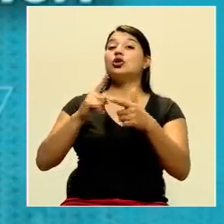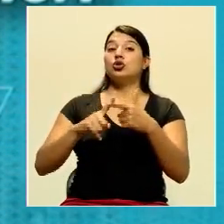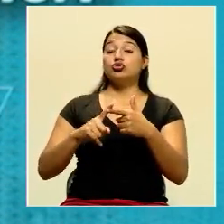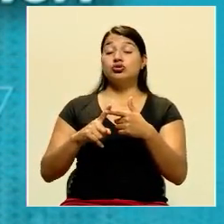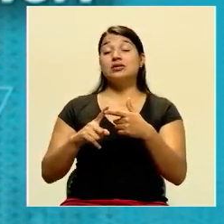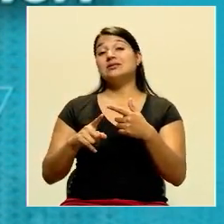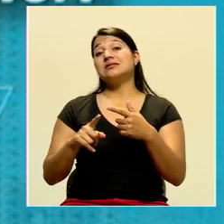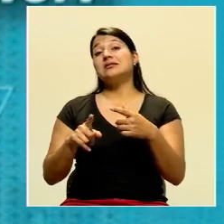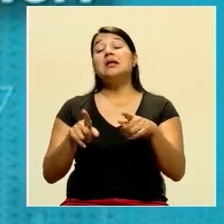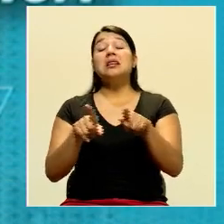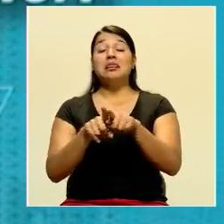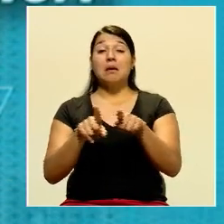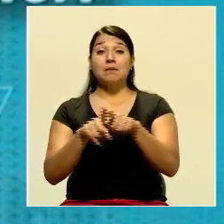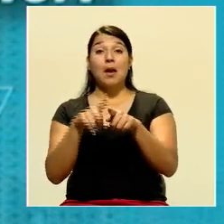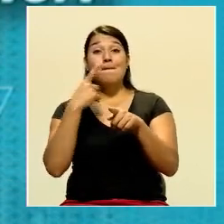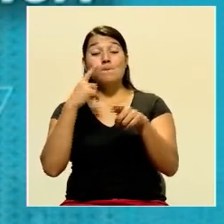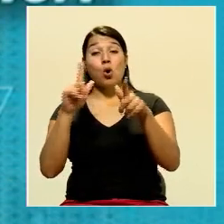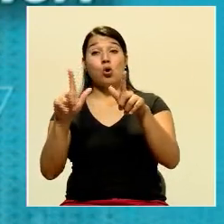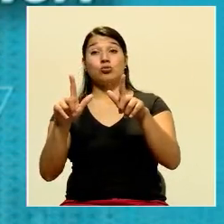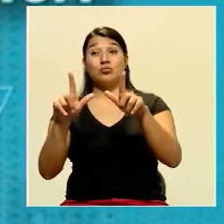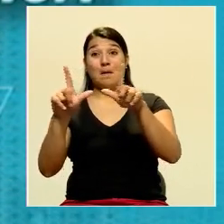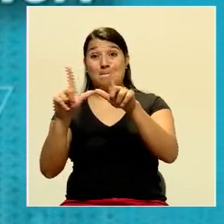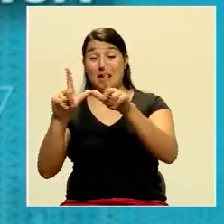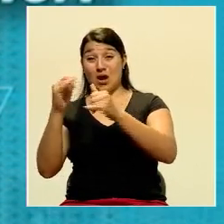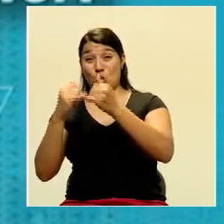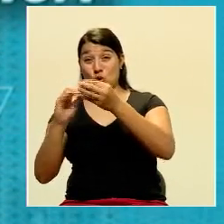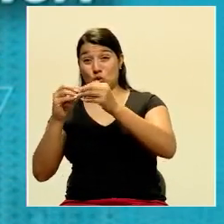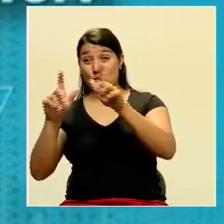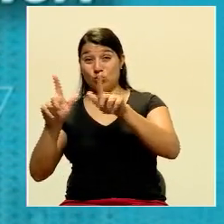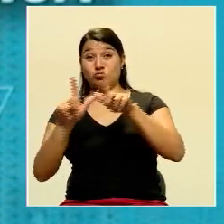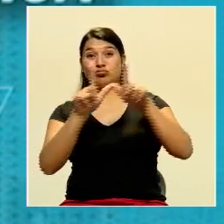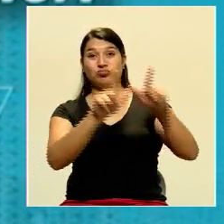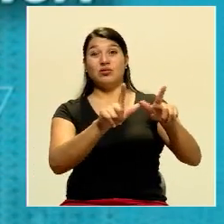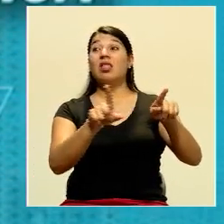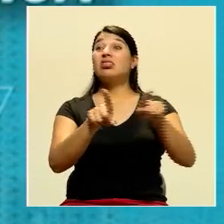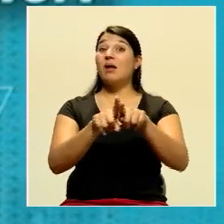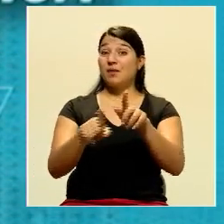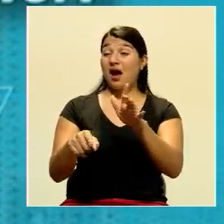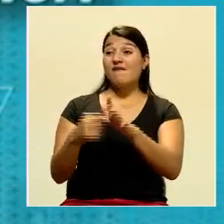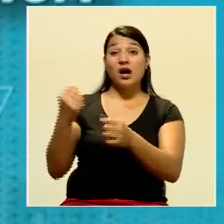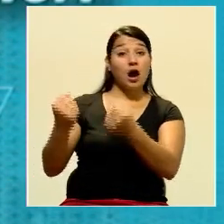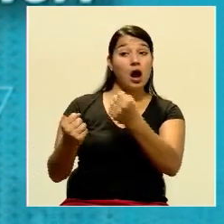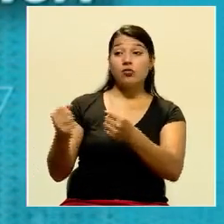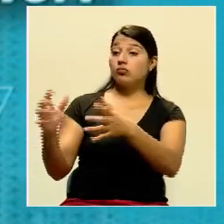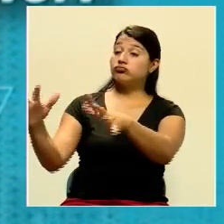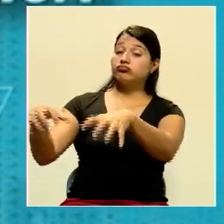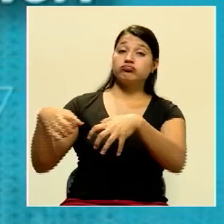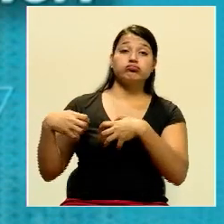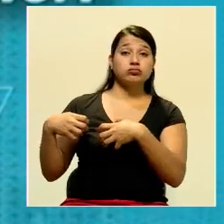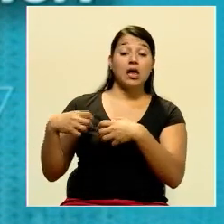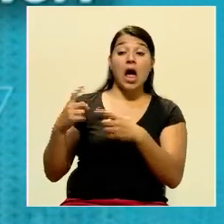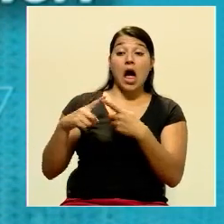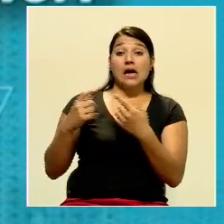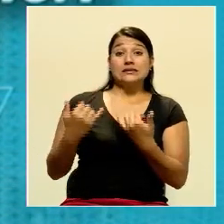placas, sino que hablamos también de vehículos detenidos. Por ejemplo, a la fecha hemos